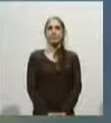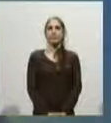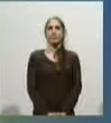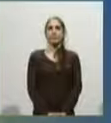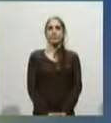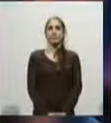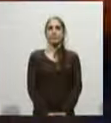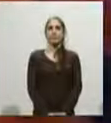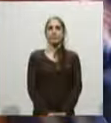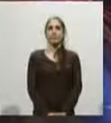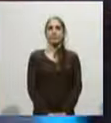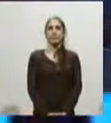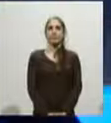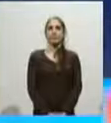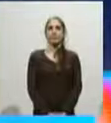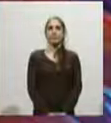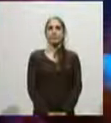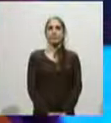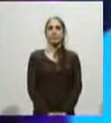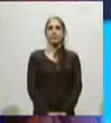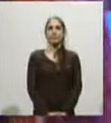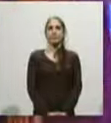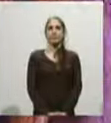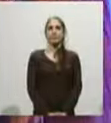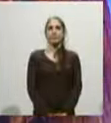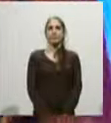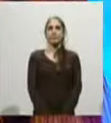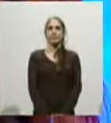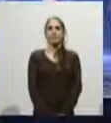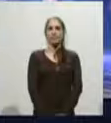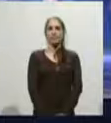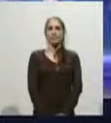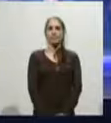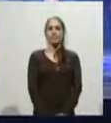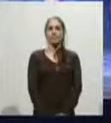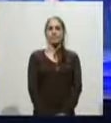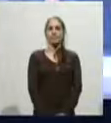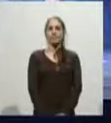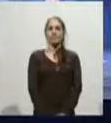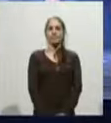abandonar. Ya soy detectable en cualquier